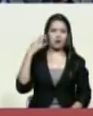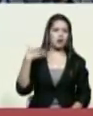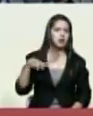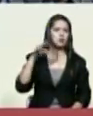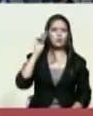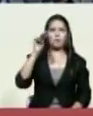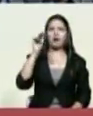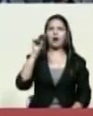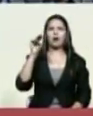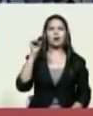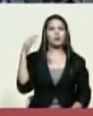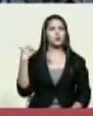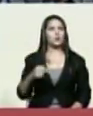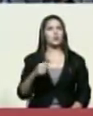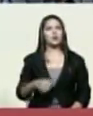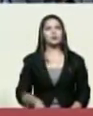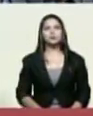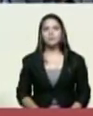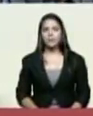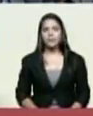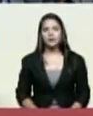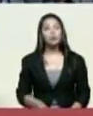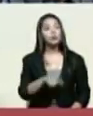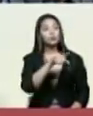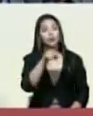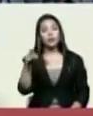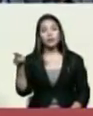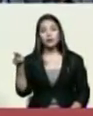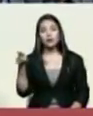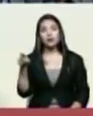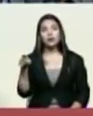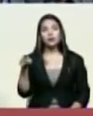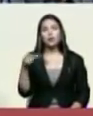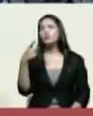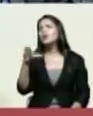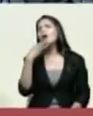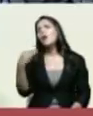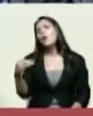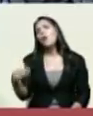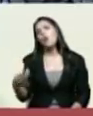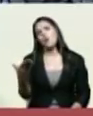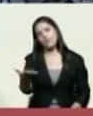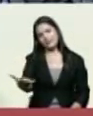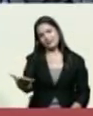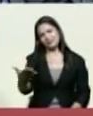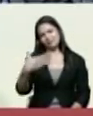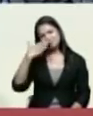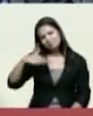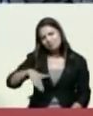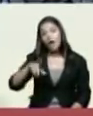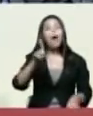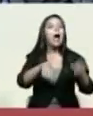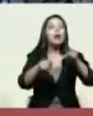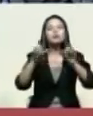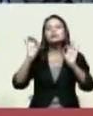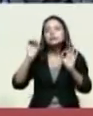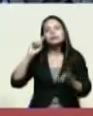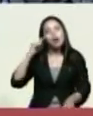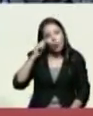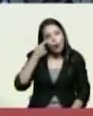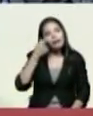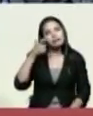tan maestro que era. Ustedes, yo repito, eran muy muchachitos. Seguramente algunos sí lo